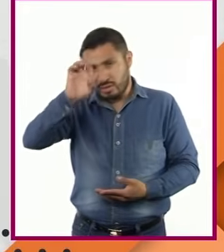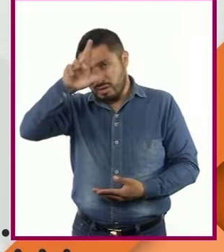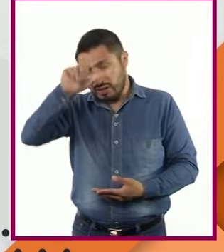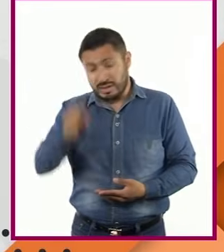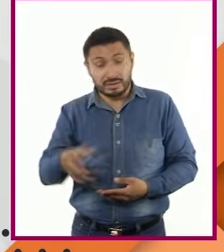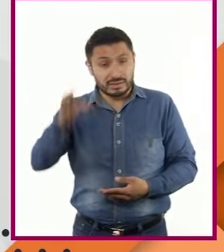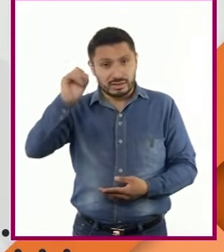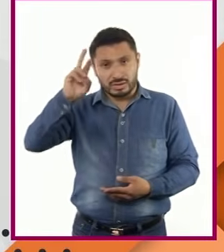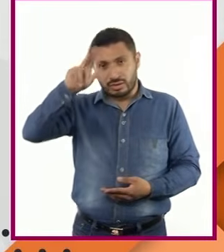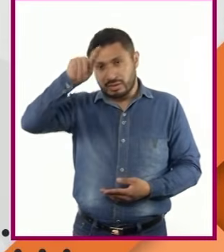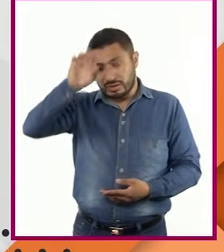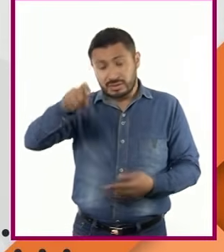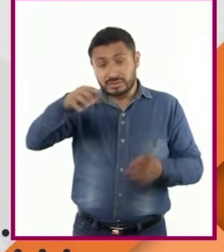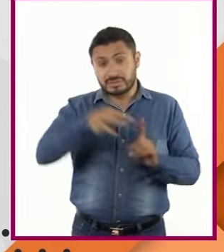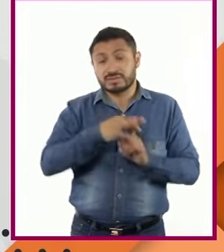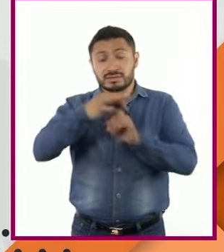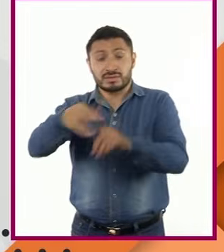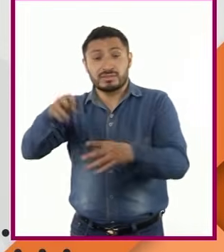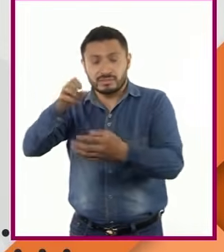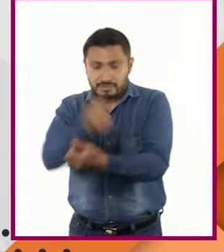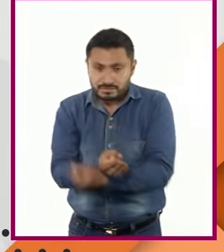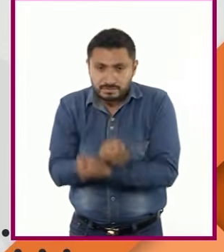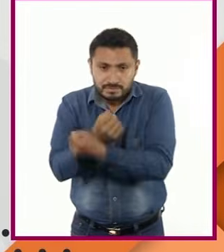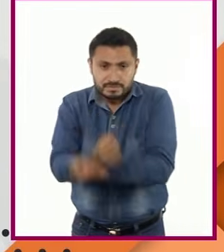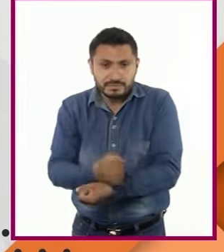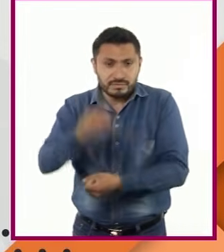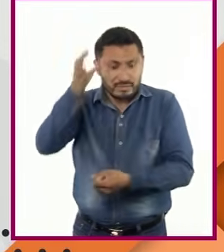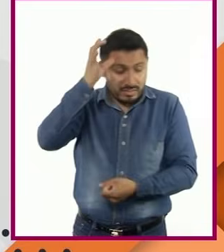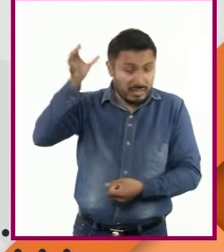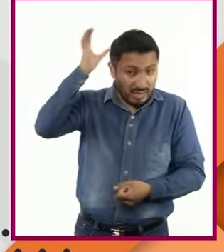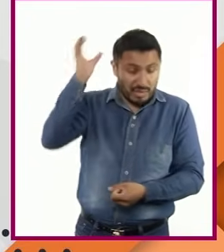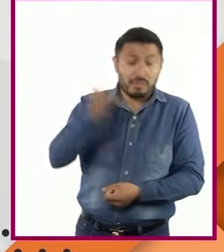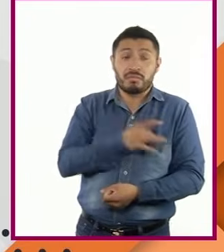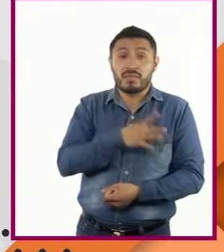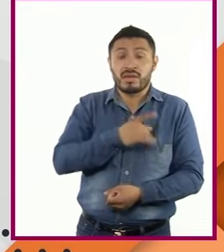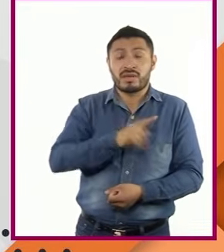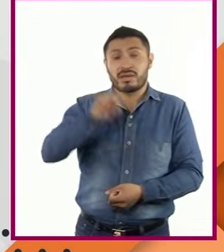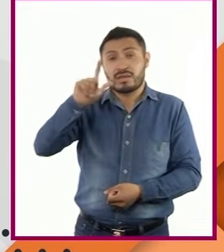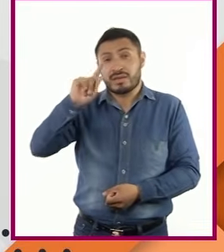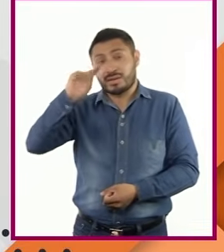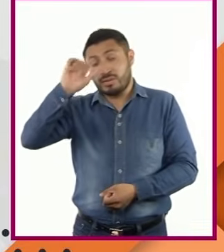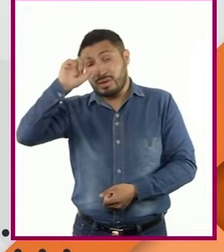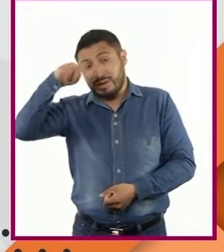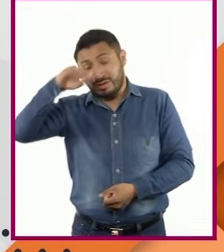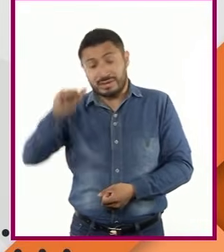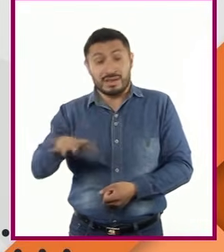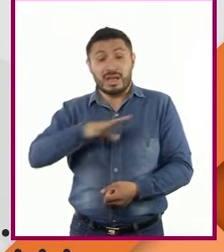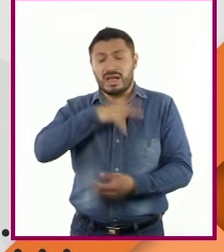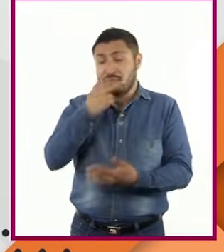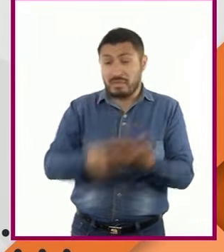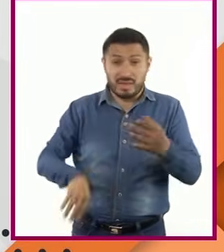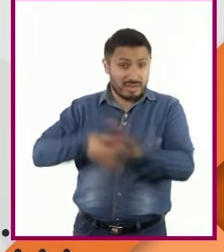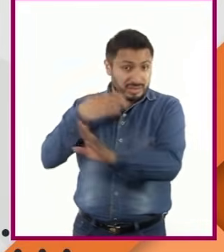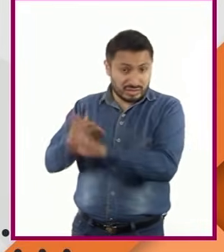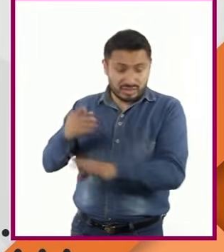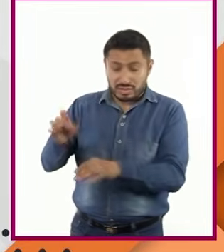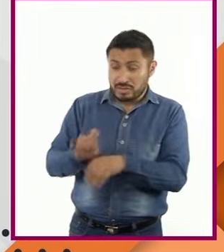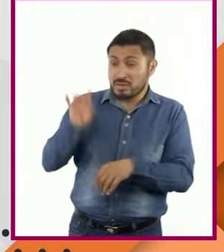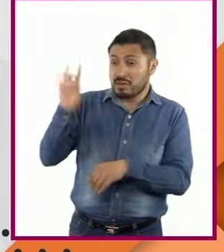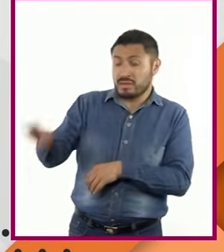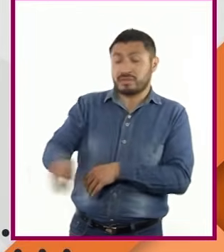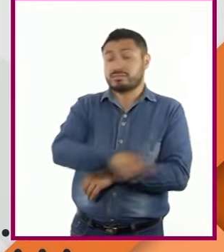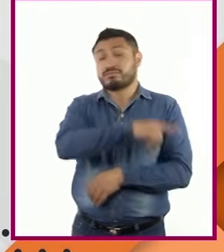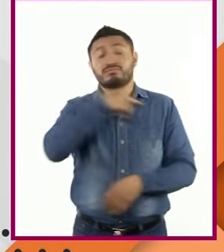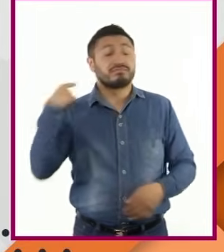llevó como prisionero a Cuauhtémoc. Por temor a que el tlatoani urdiera un plan en su contra, lo mandó